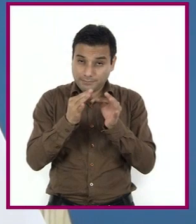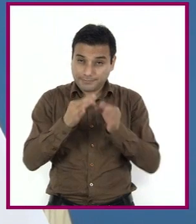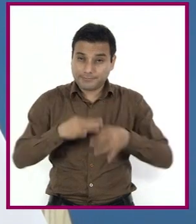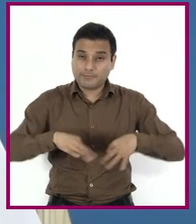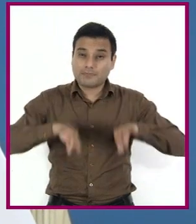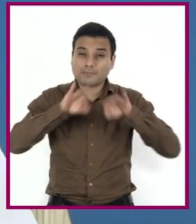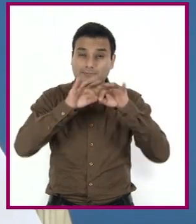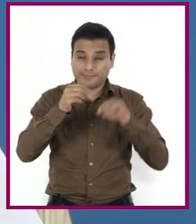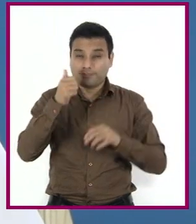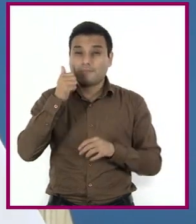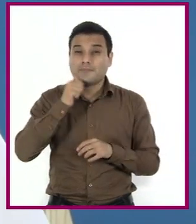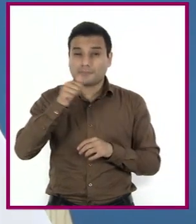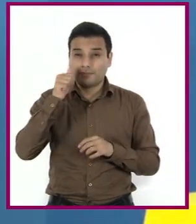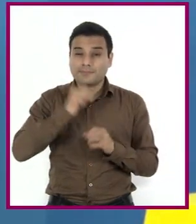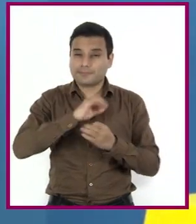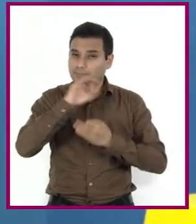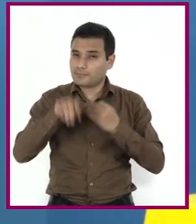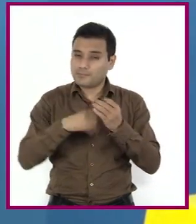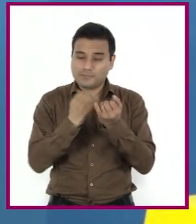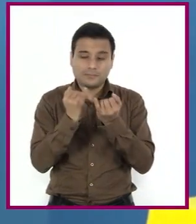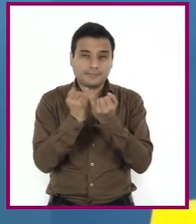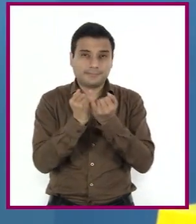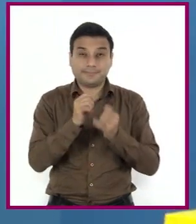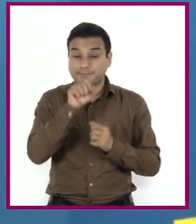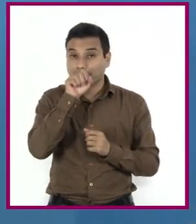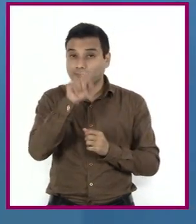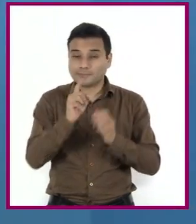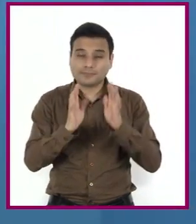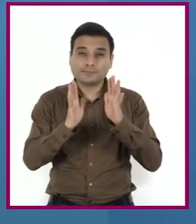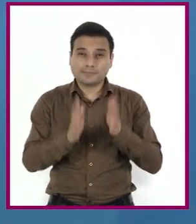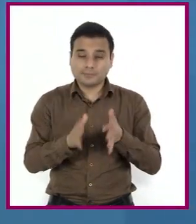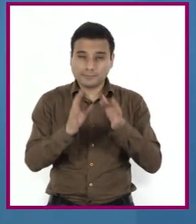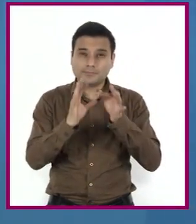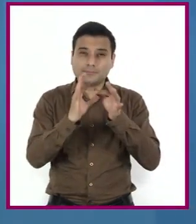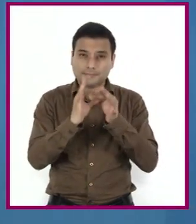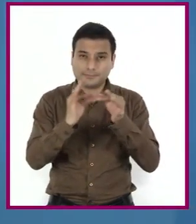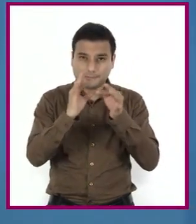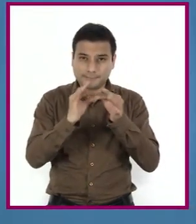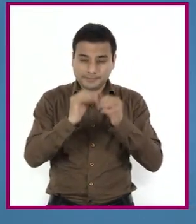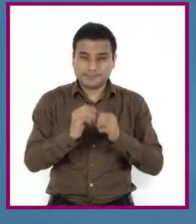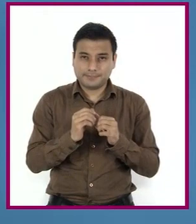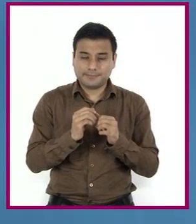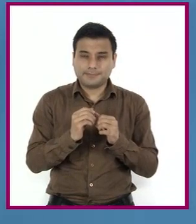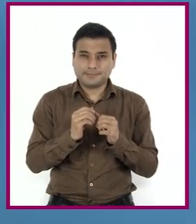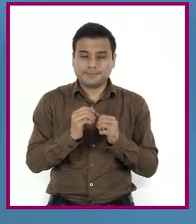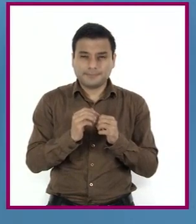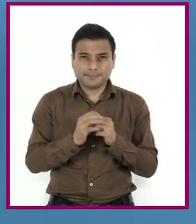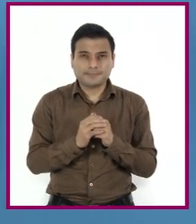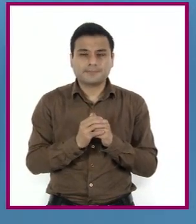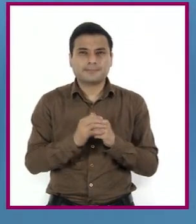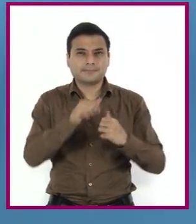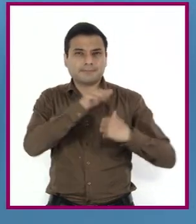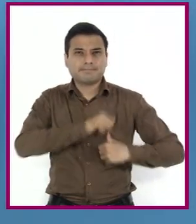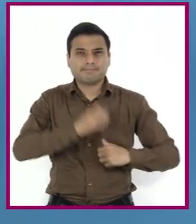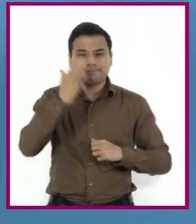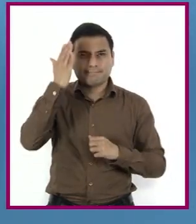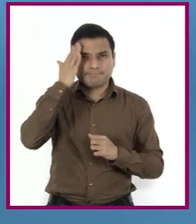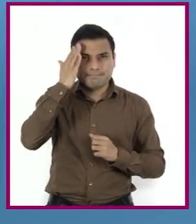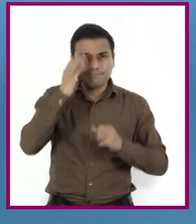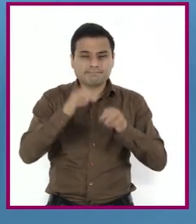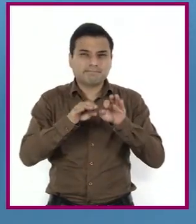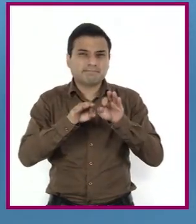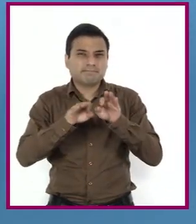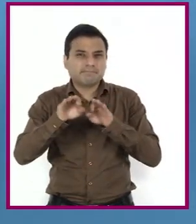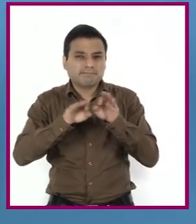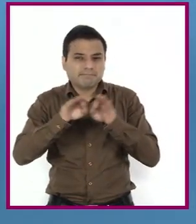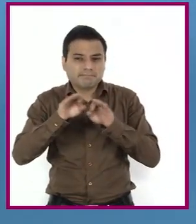de las autoridades competentes. También recordamos cuáles son algunas de las funciones que realizan las autoridades